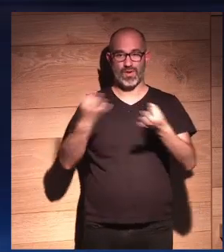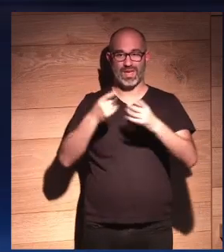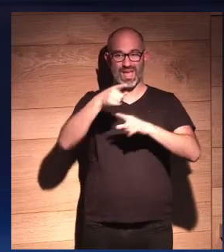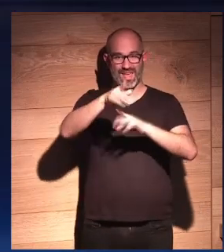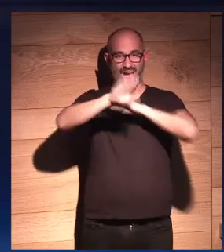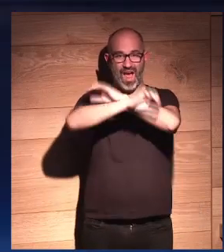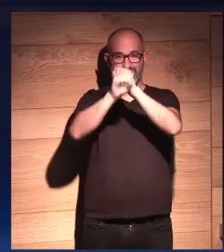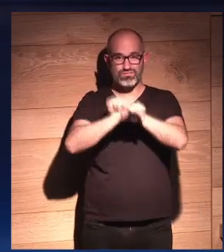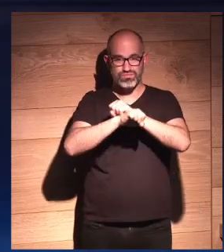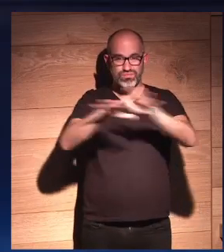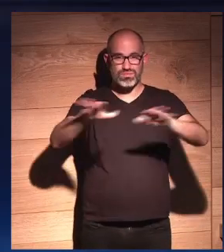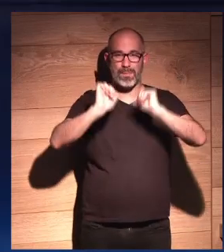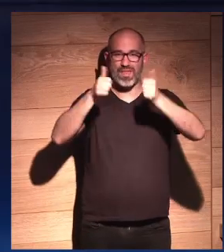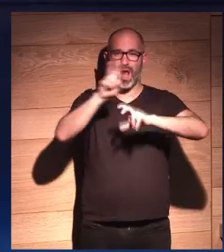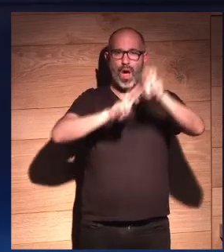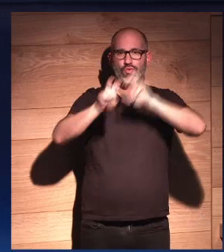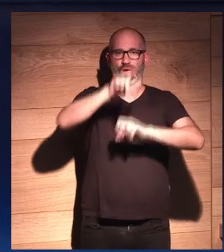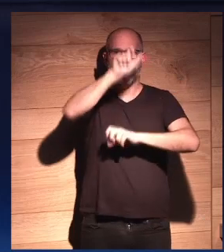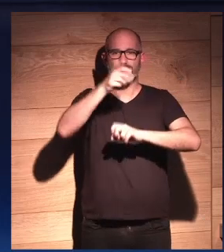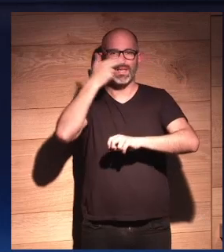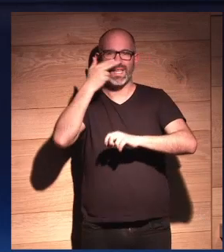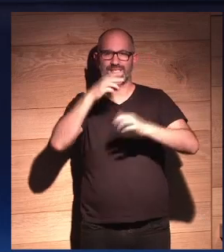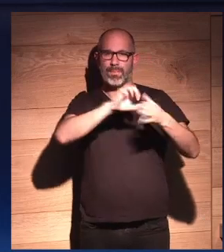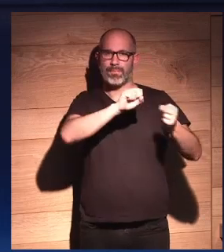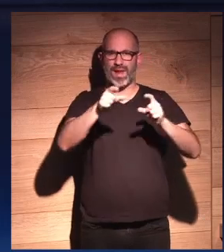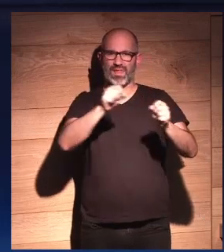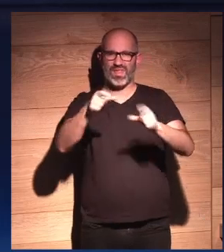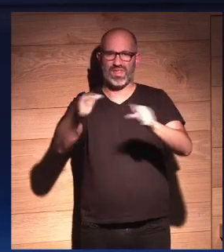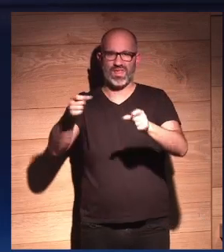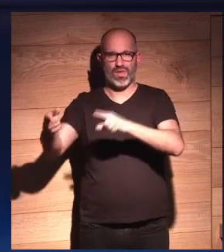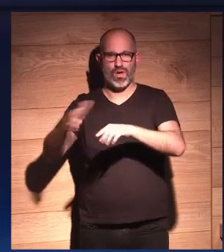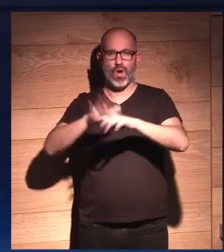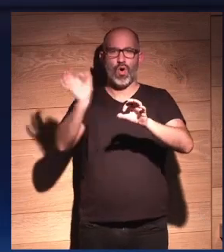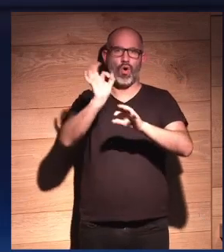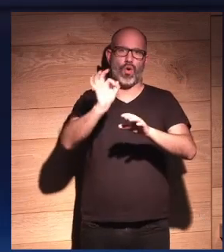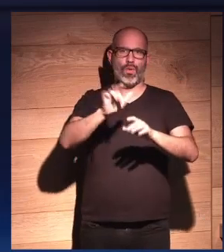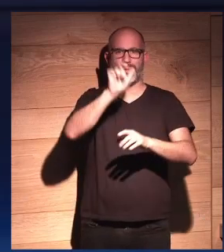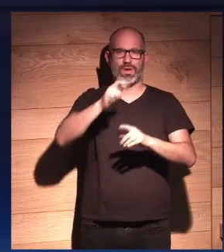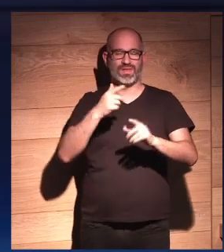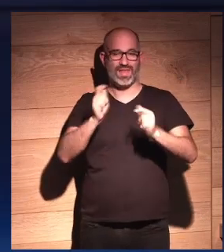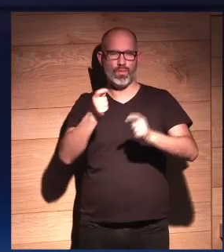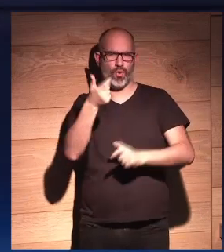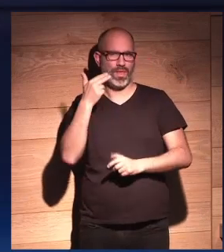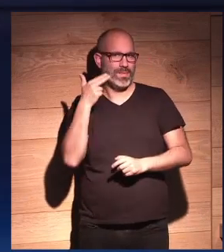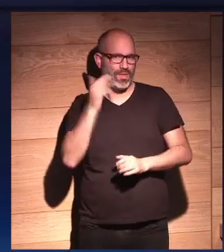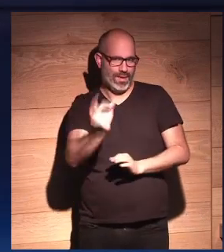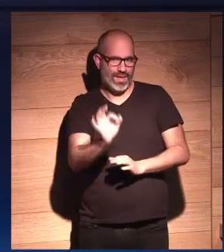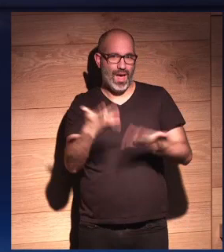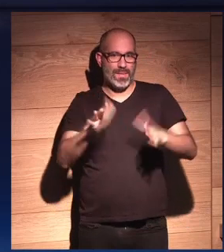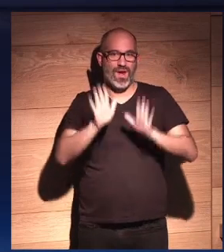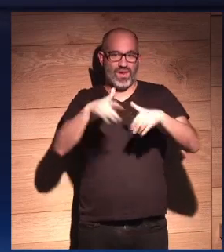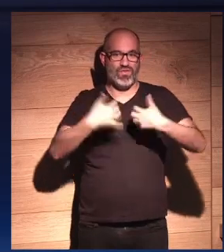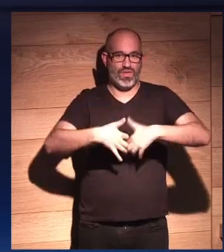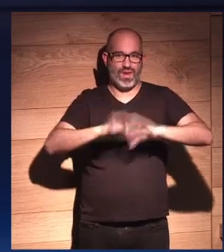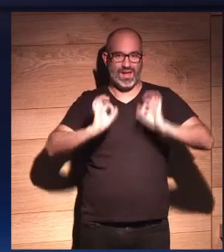algoritmo, va a empezar a buscar gente con intereses similares, gente con... Esto da un poco de miedo, ¿no? Pero es